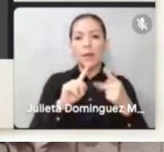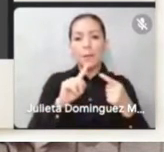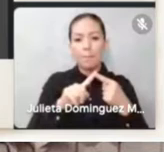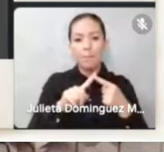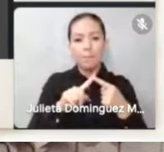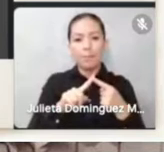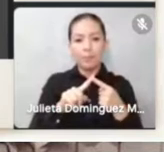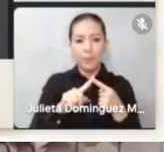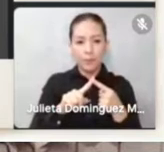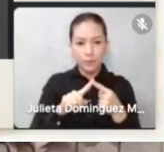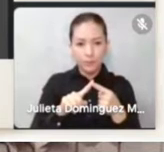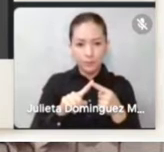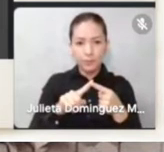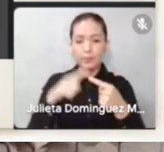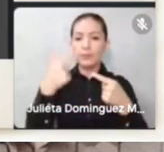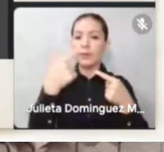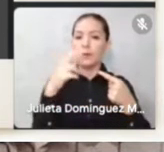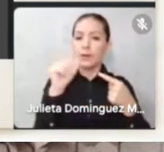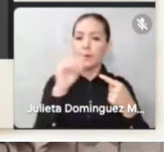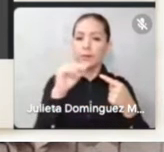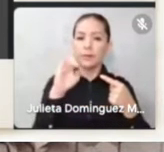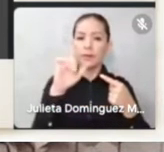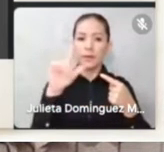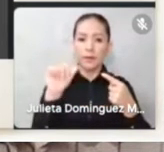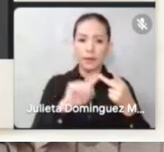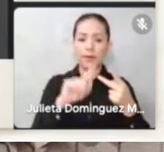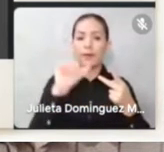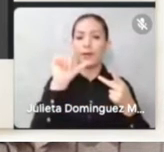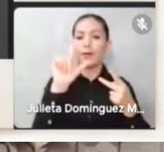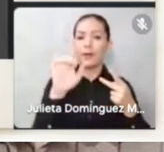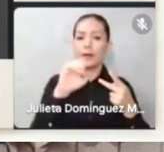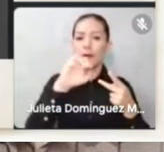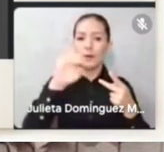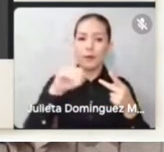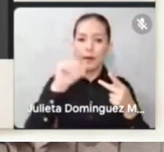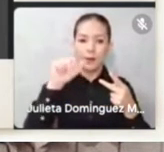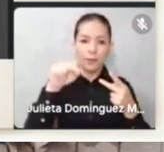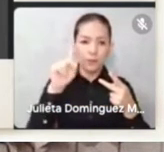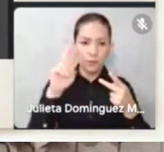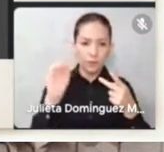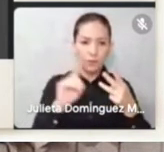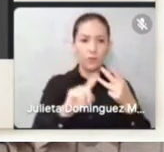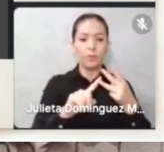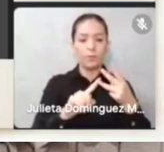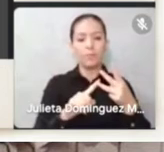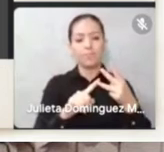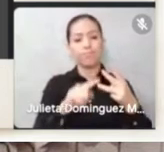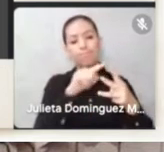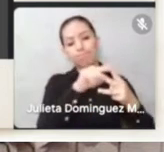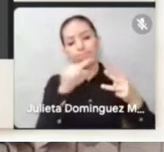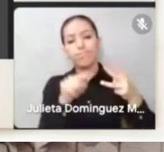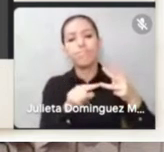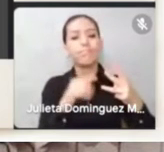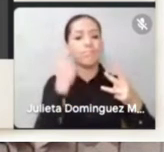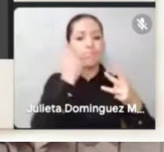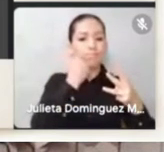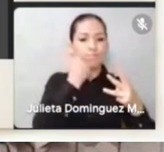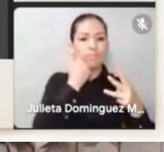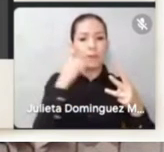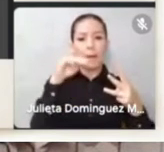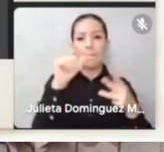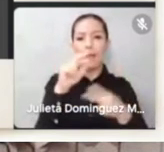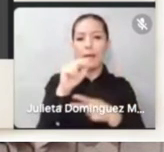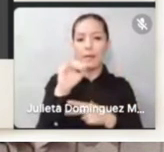María Eugenia Baeza García, a favor de María Eugenia Campos Galván. Por lo que respecta a este motivo de disenso,